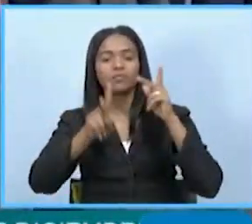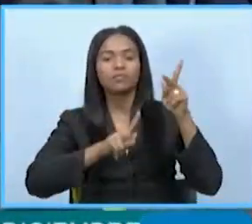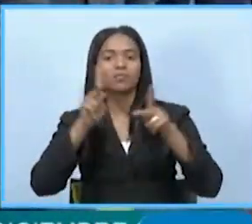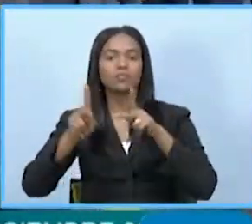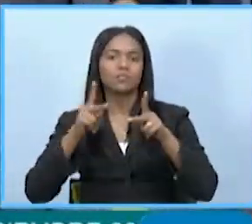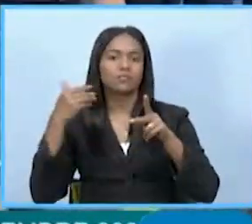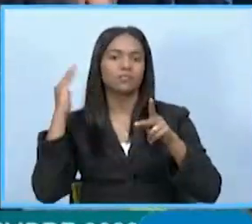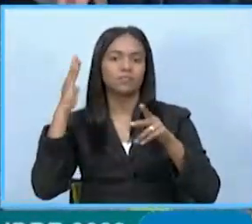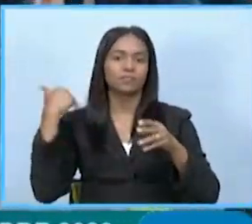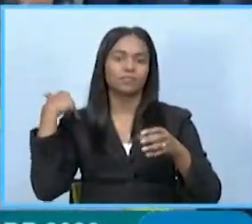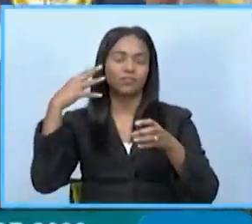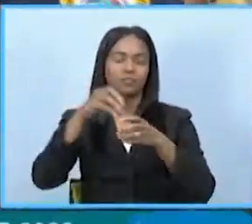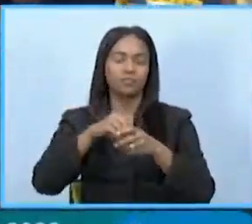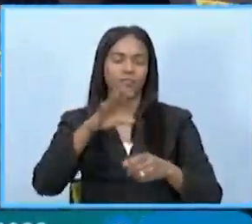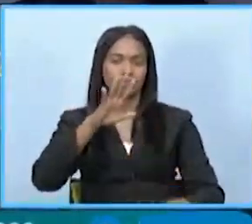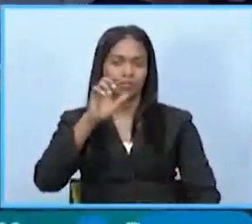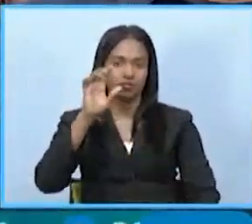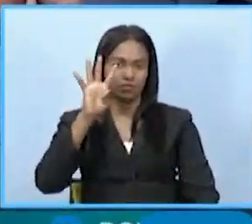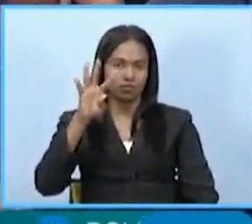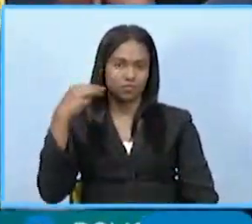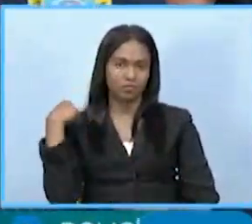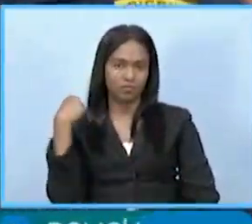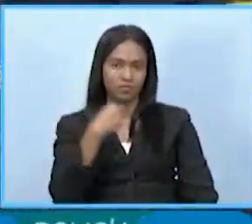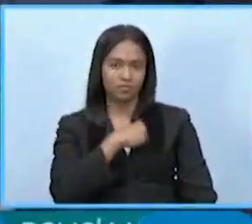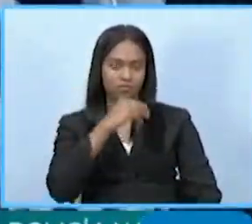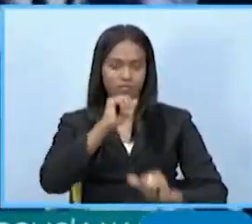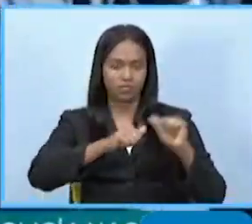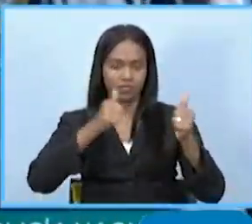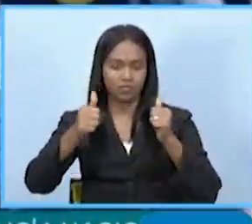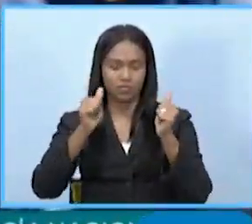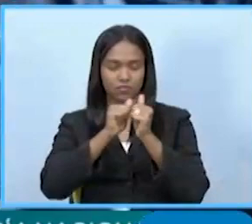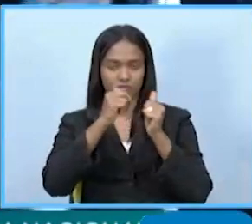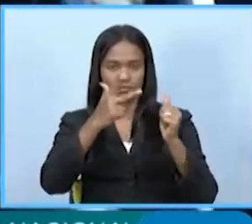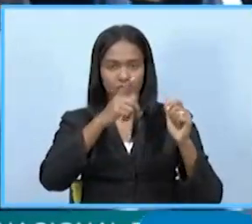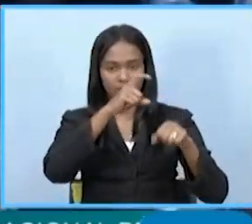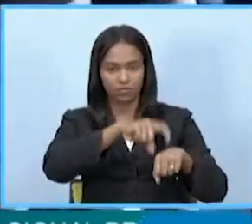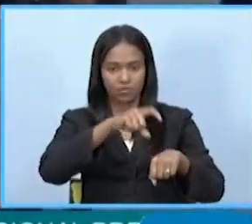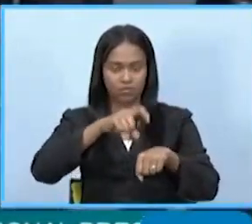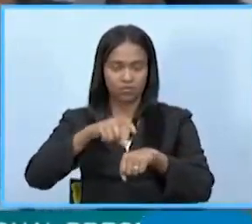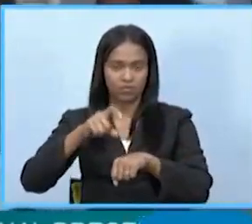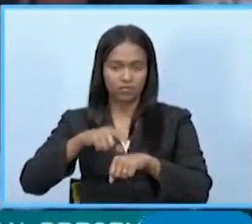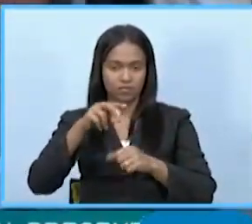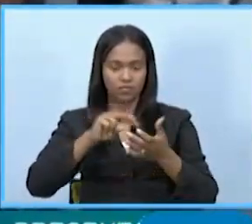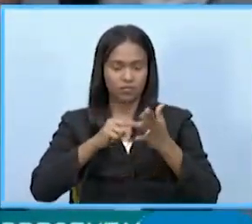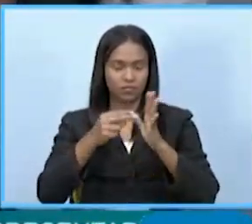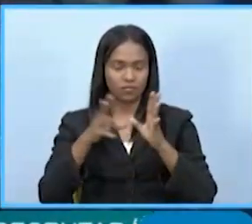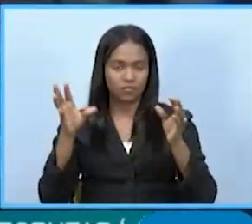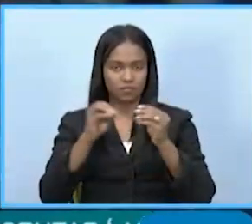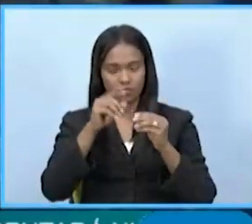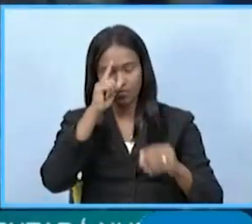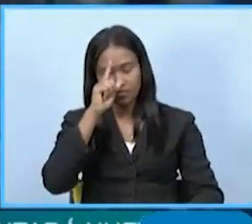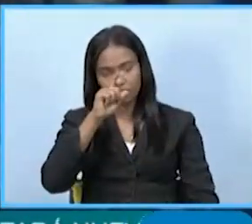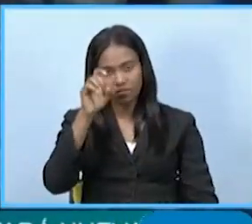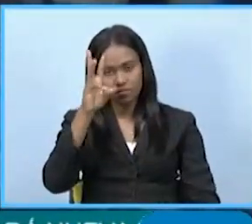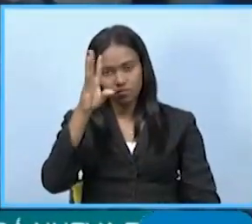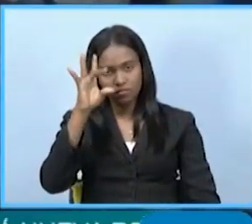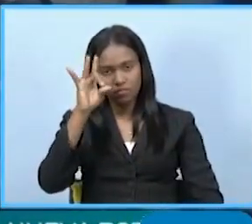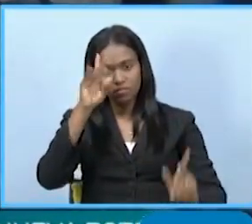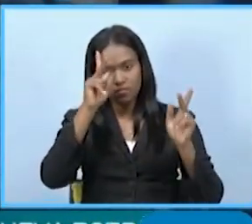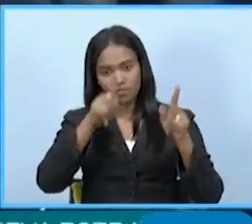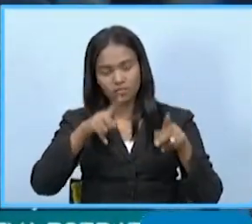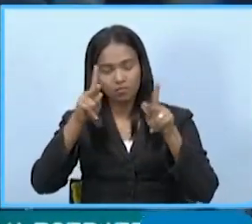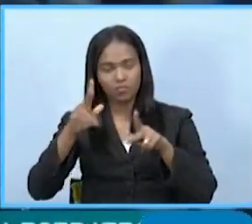que incluirá 504 miembros distribuidos en tres turnos, es decir, que un total de 168